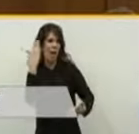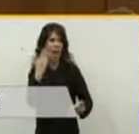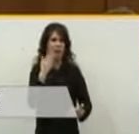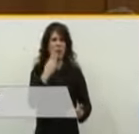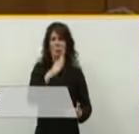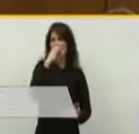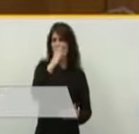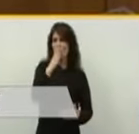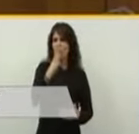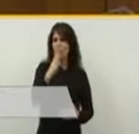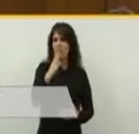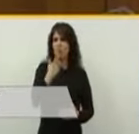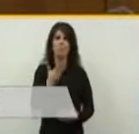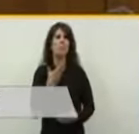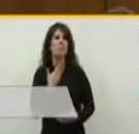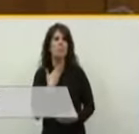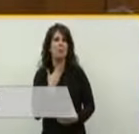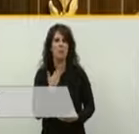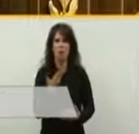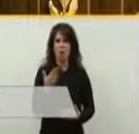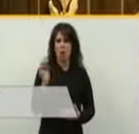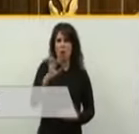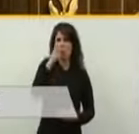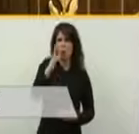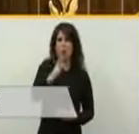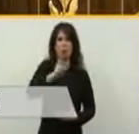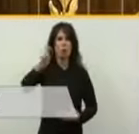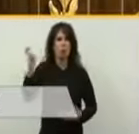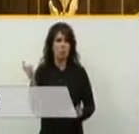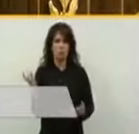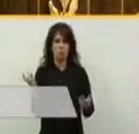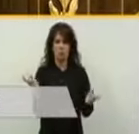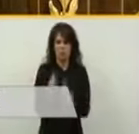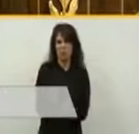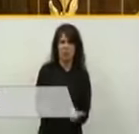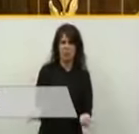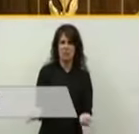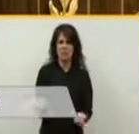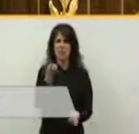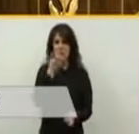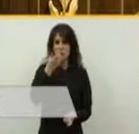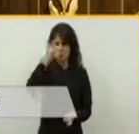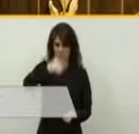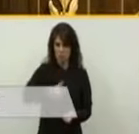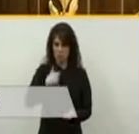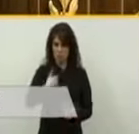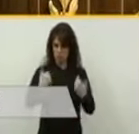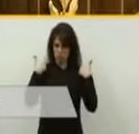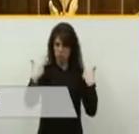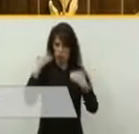estarse quieto o por cualquier otro motivo pueril. Cuando uno se ocupa de la gente, lo más nuevo no